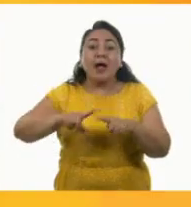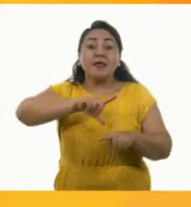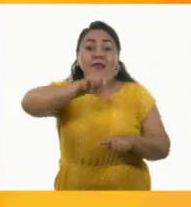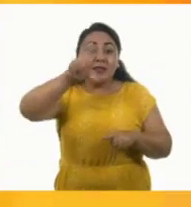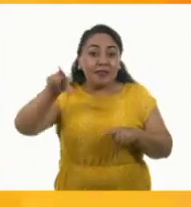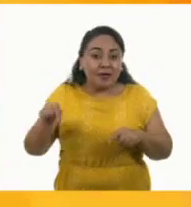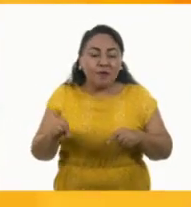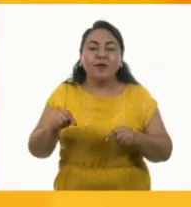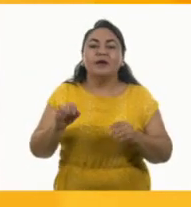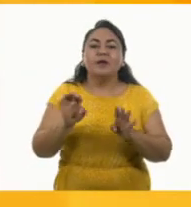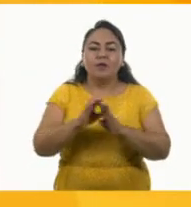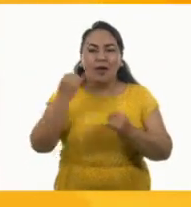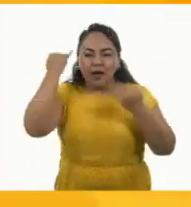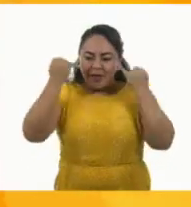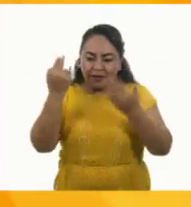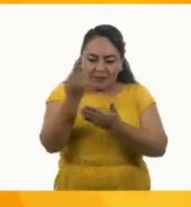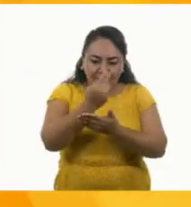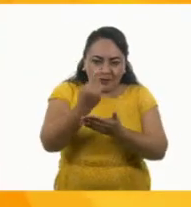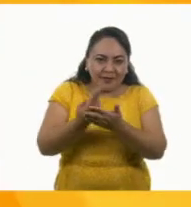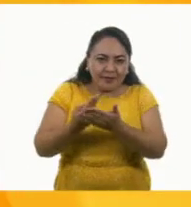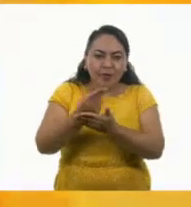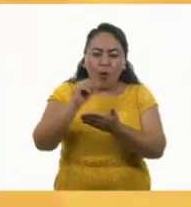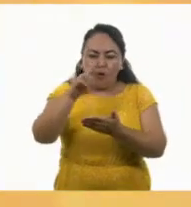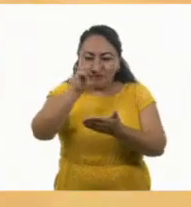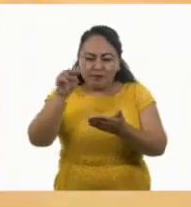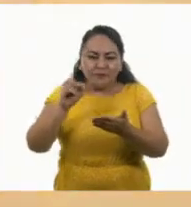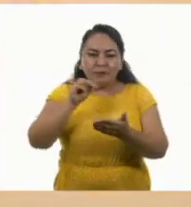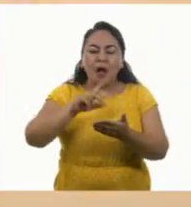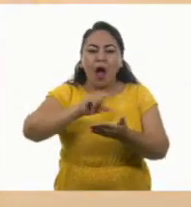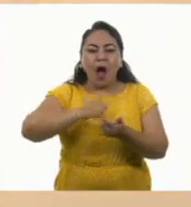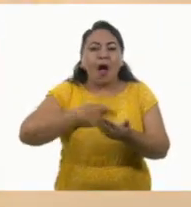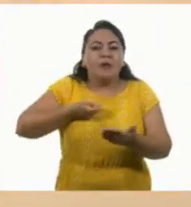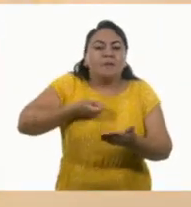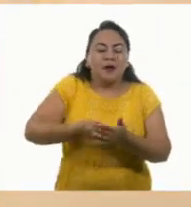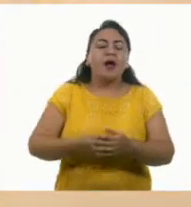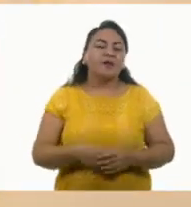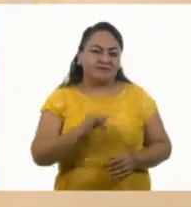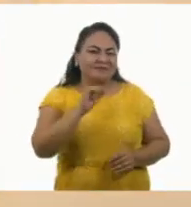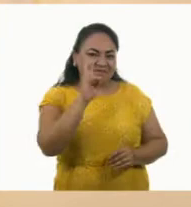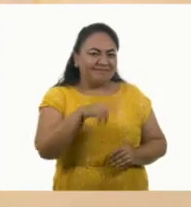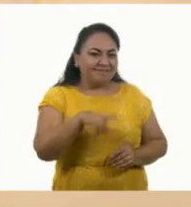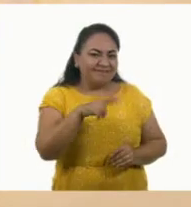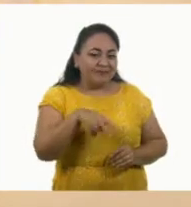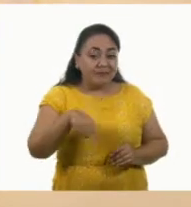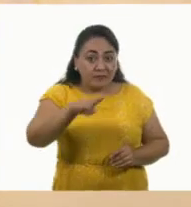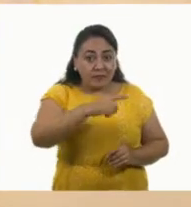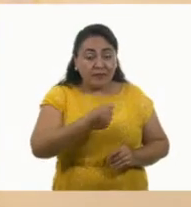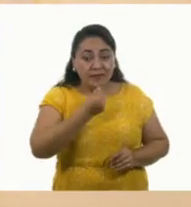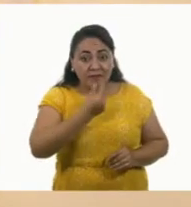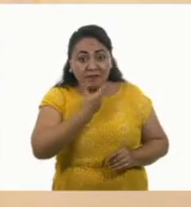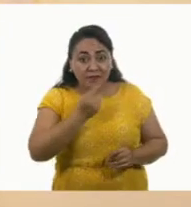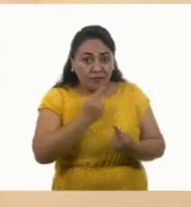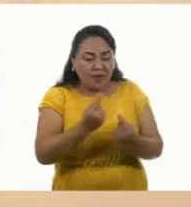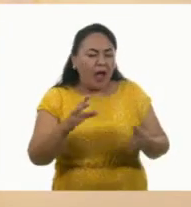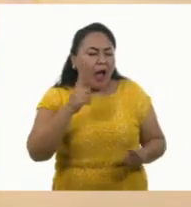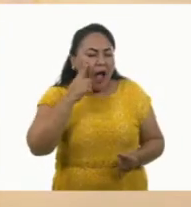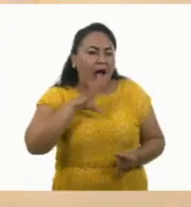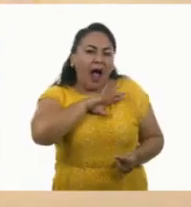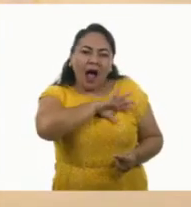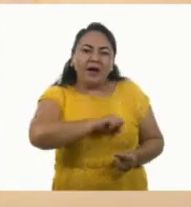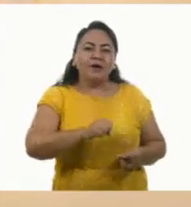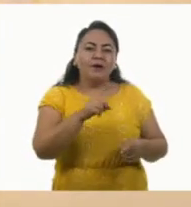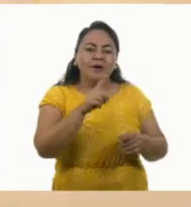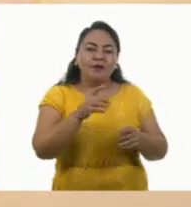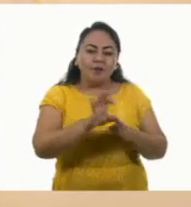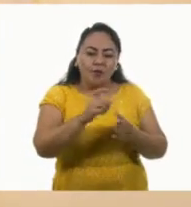a crear obras y les dan un significado. Sí, es cierto. A las niñas y niños les gusta mucho pintar, usar